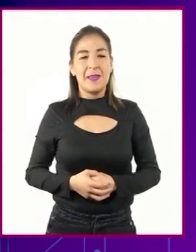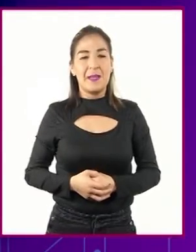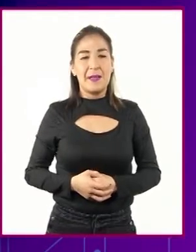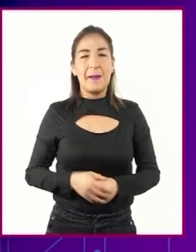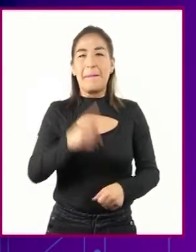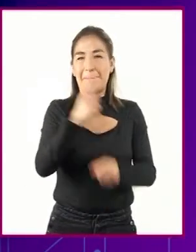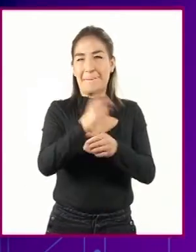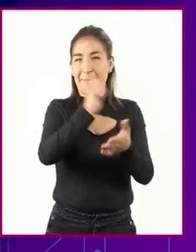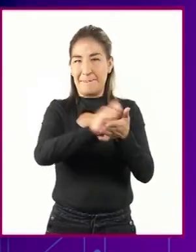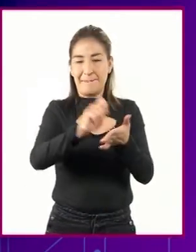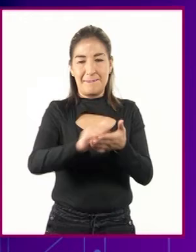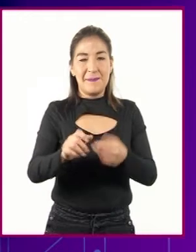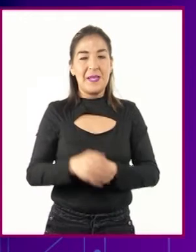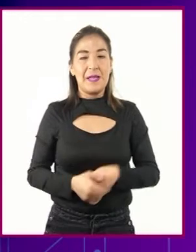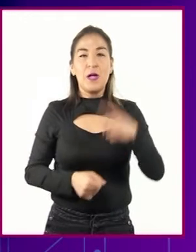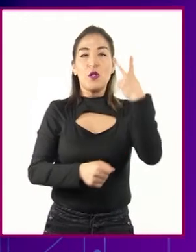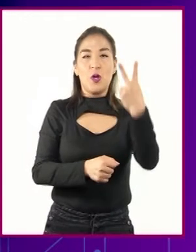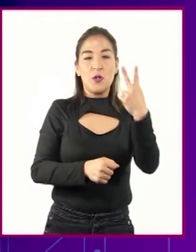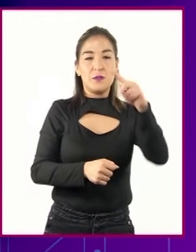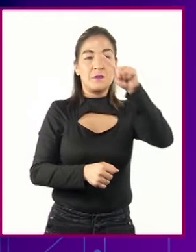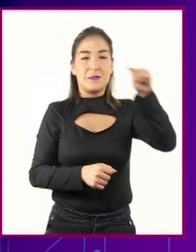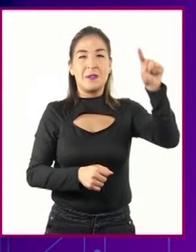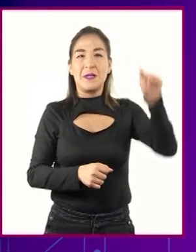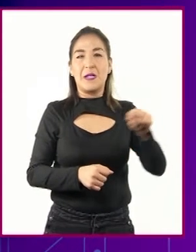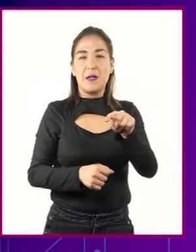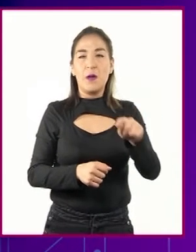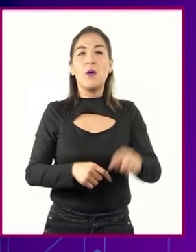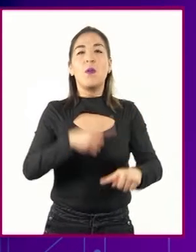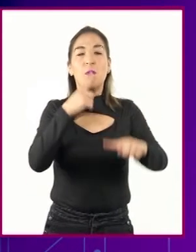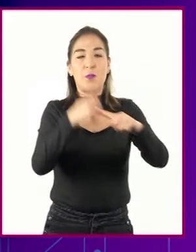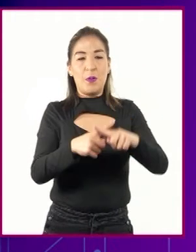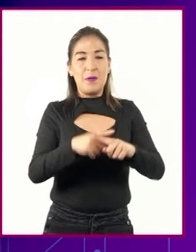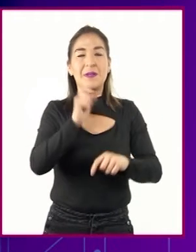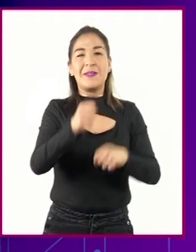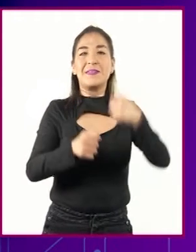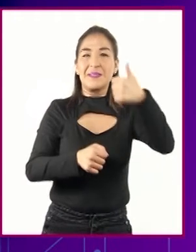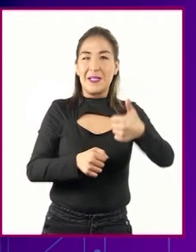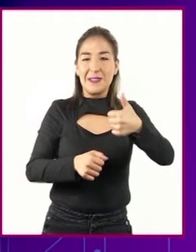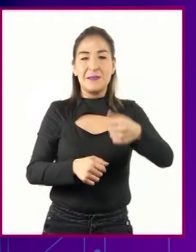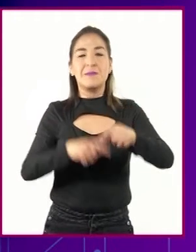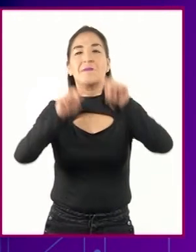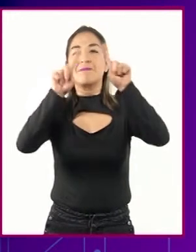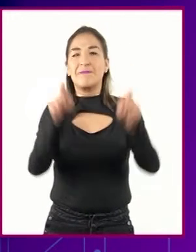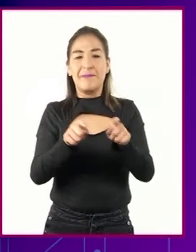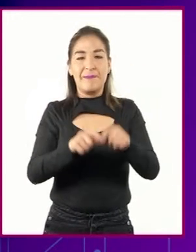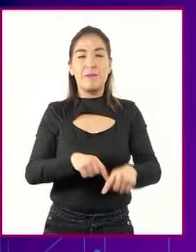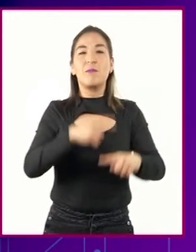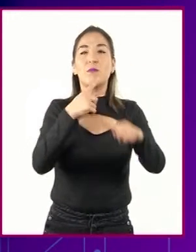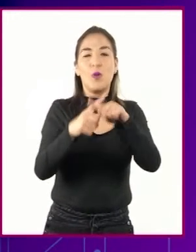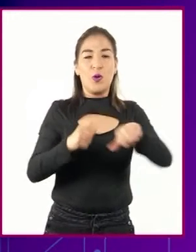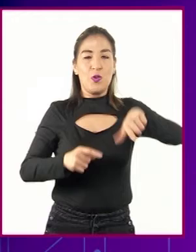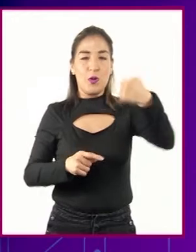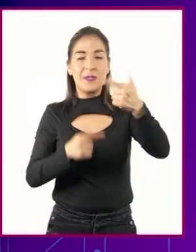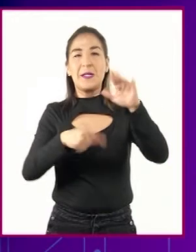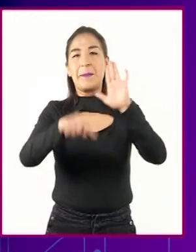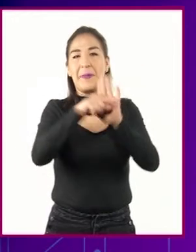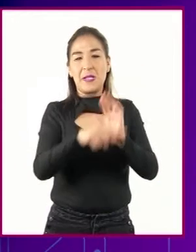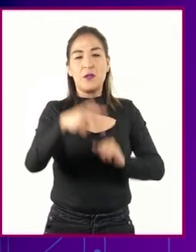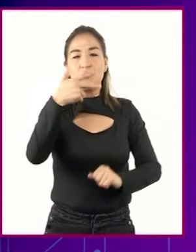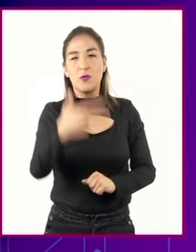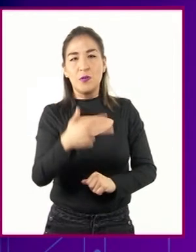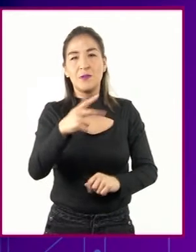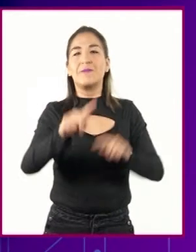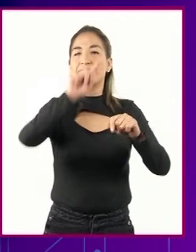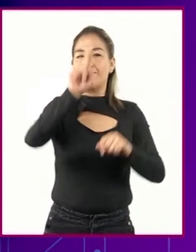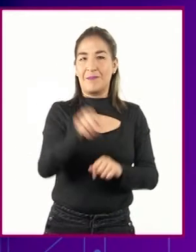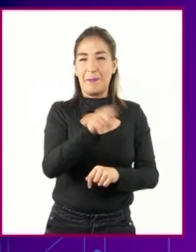2 por, entre corchetes, 6 que multiplica a, abre paréntesis, 12 menos 8, se cierra